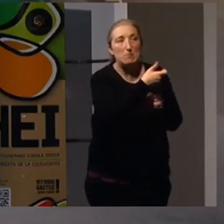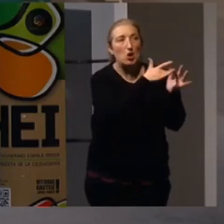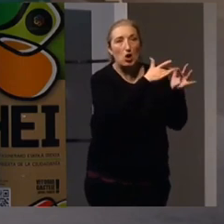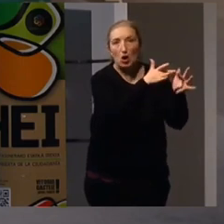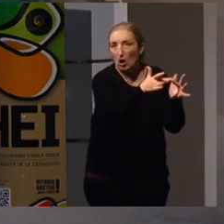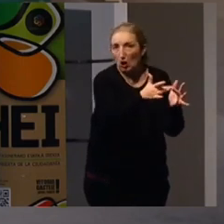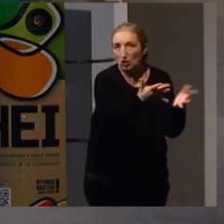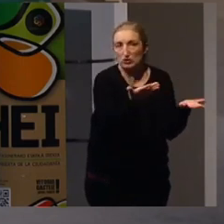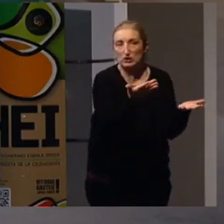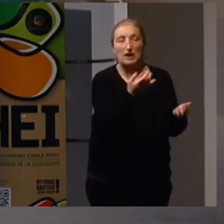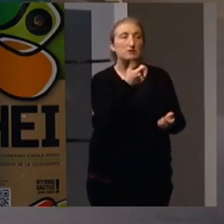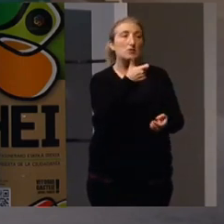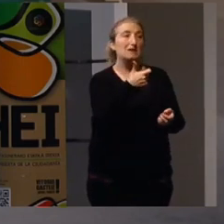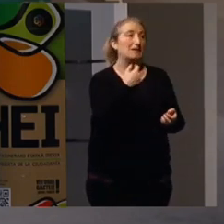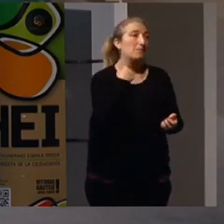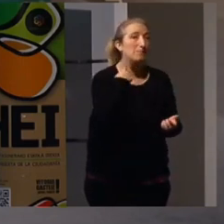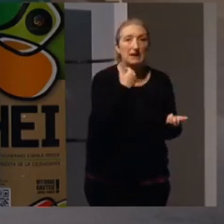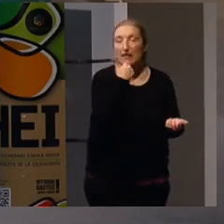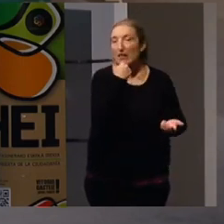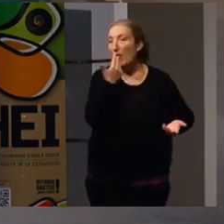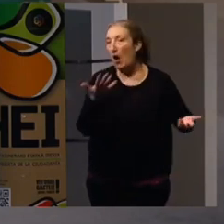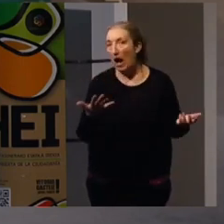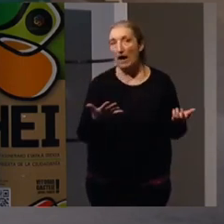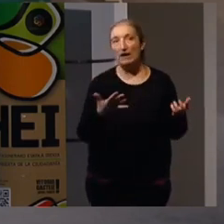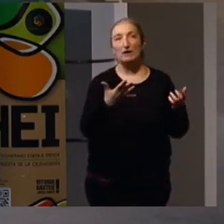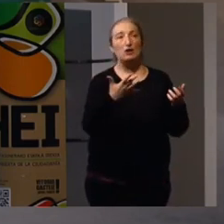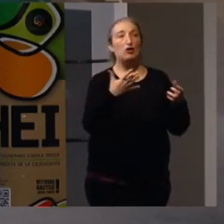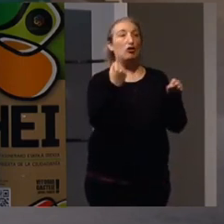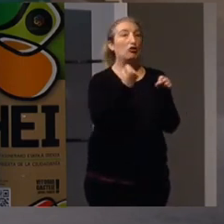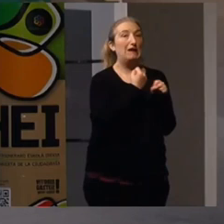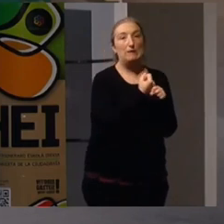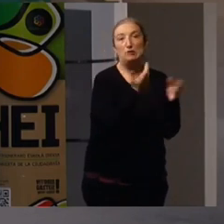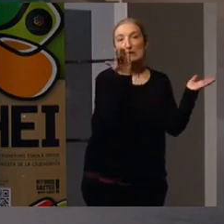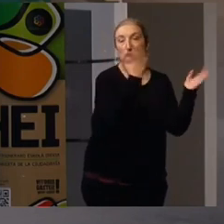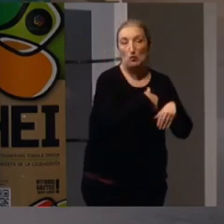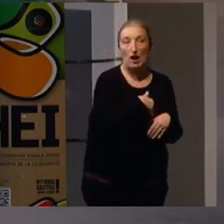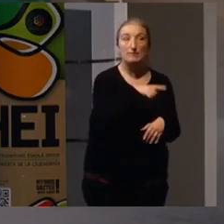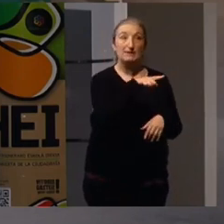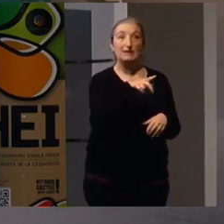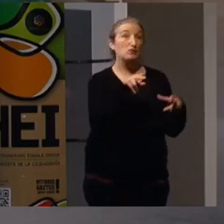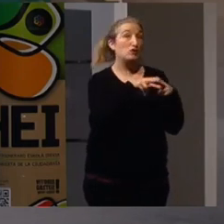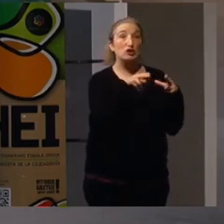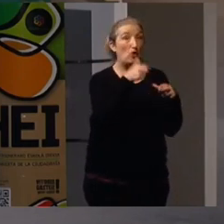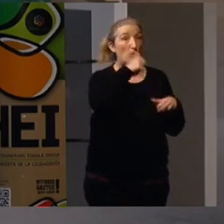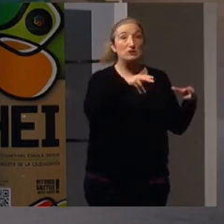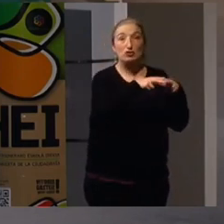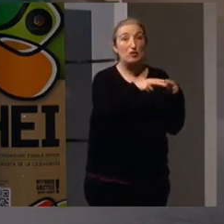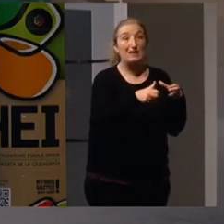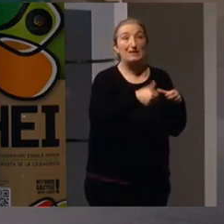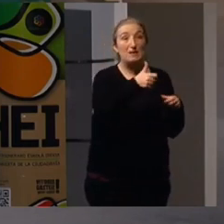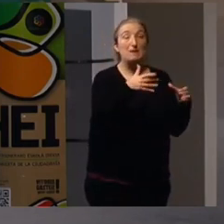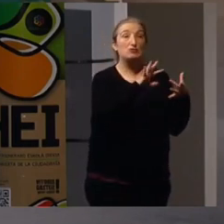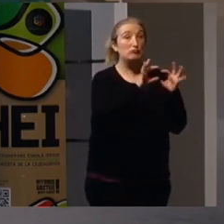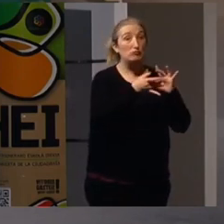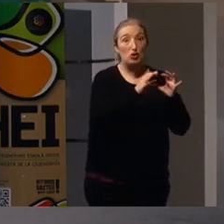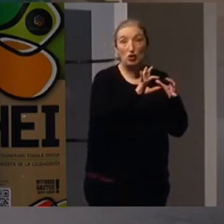relación, especialmente si además han perdido el contexto laboral, que es uno de los grandes lugares de socialización de los hombres,